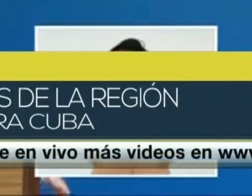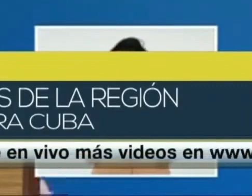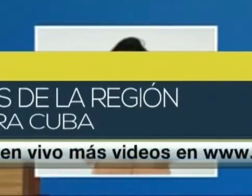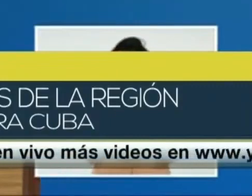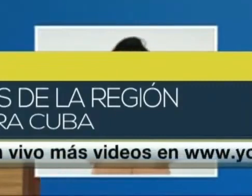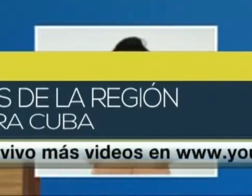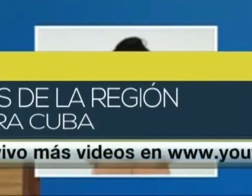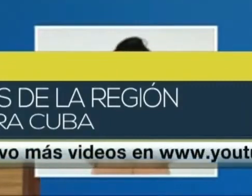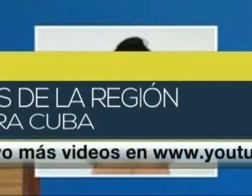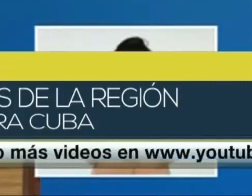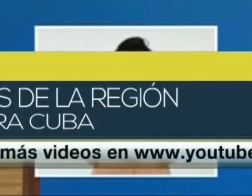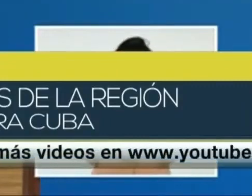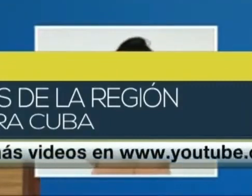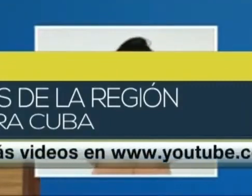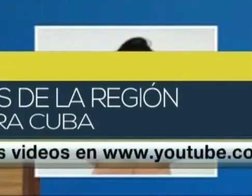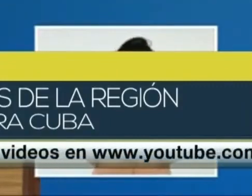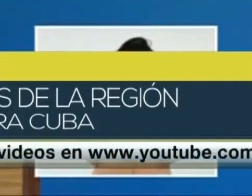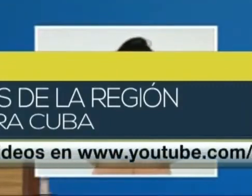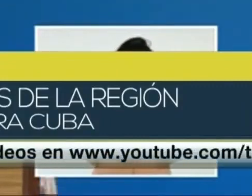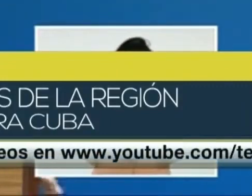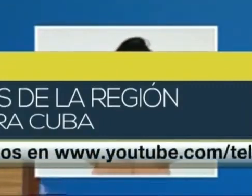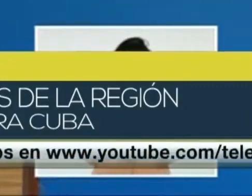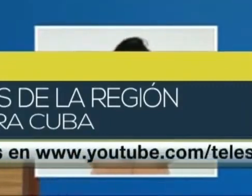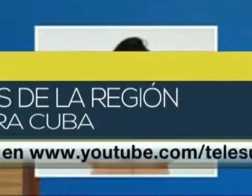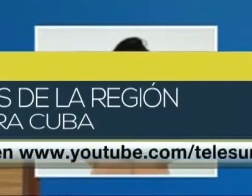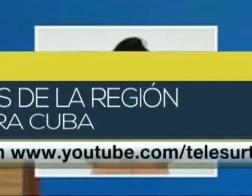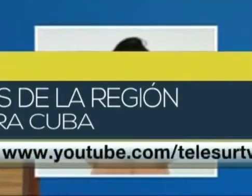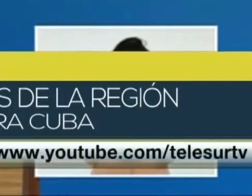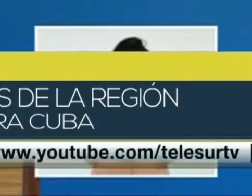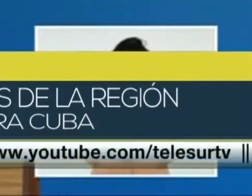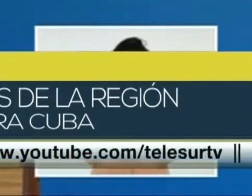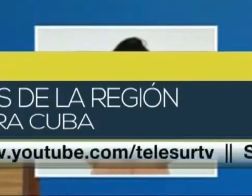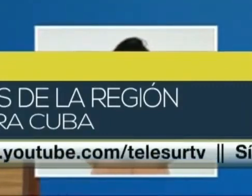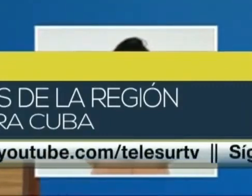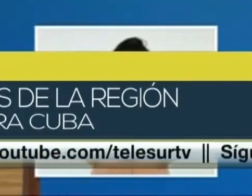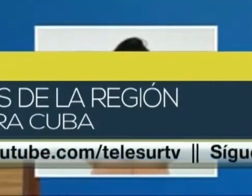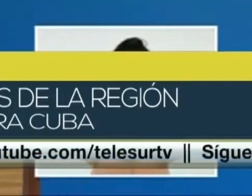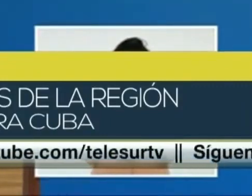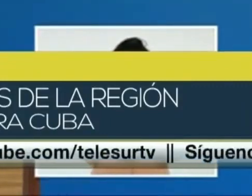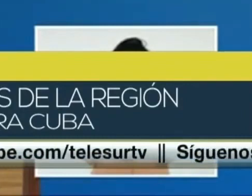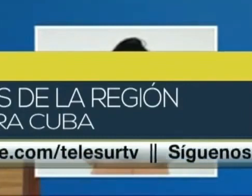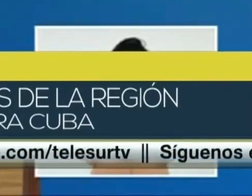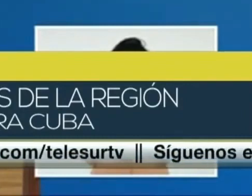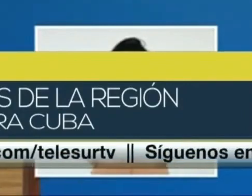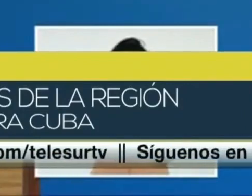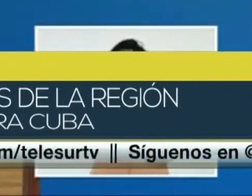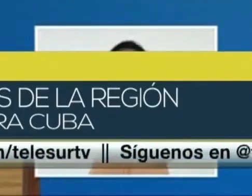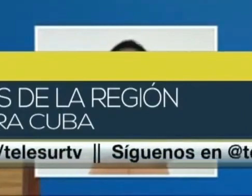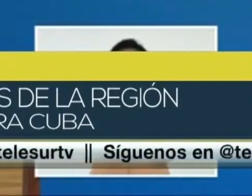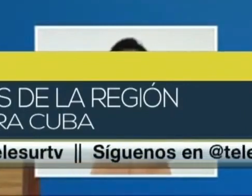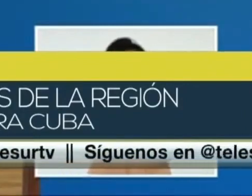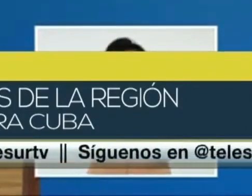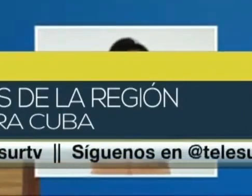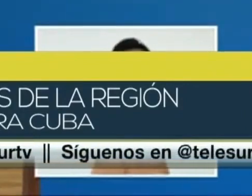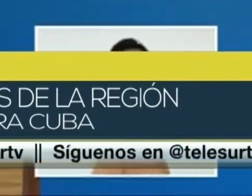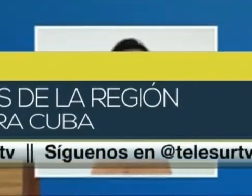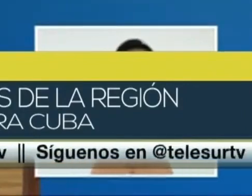atención del fracaso evidente, para disimular su responsabilidad directa